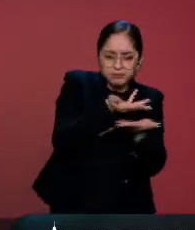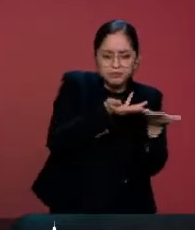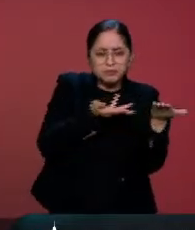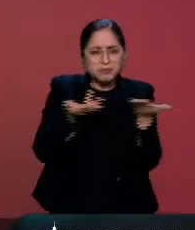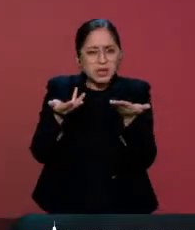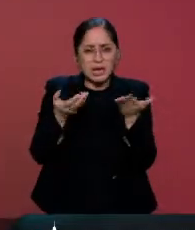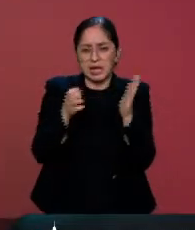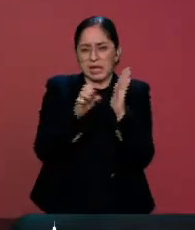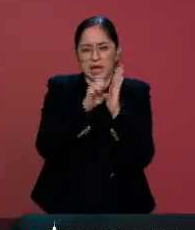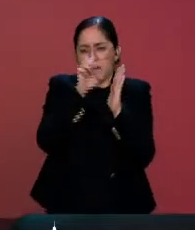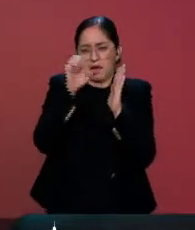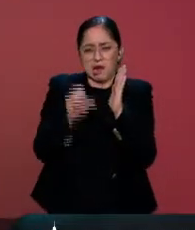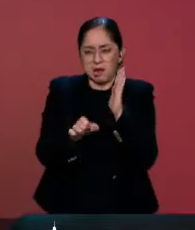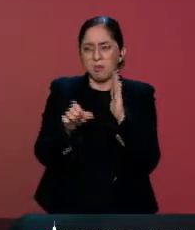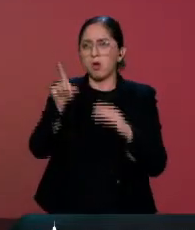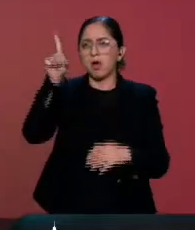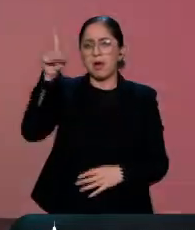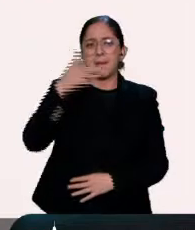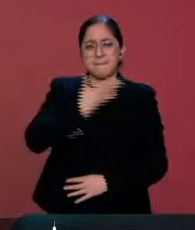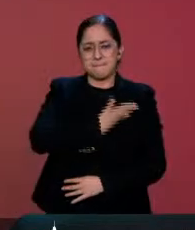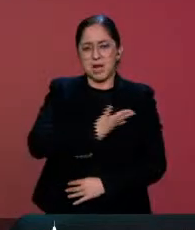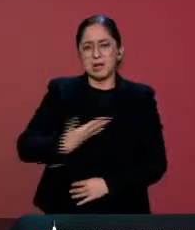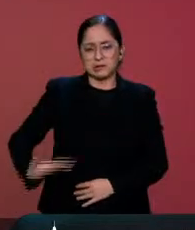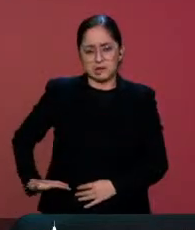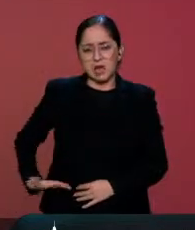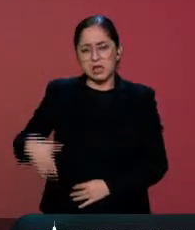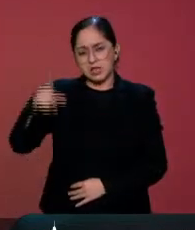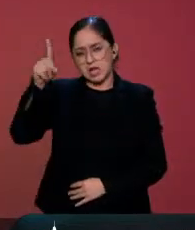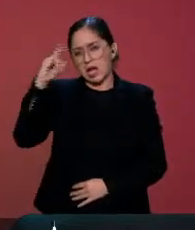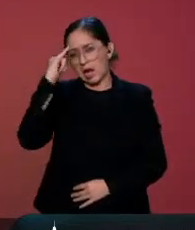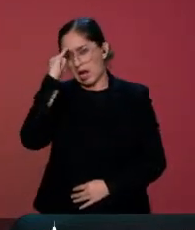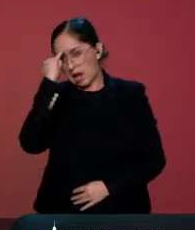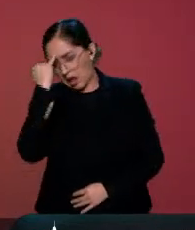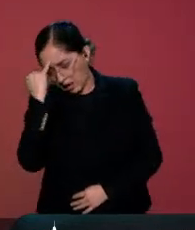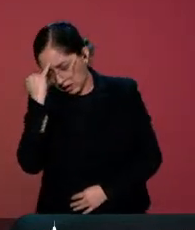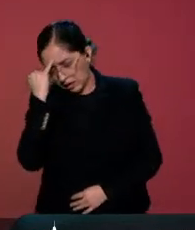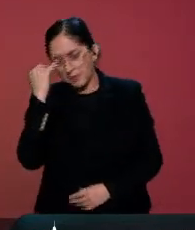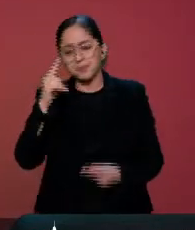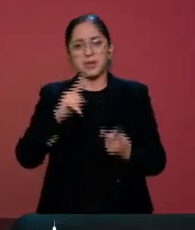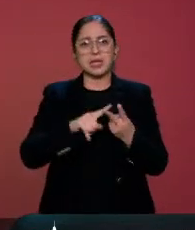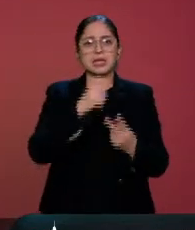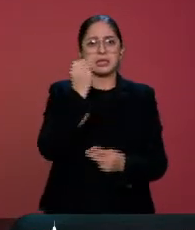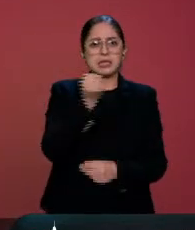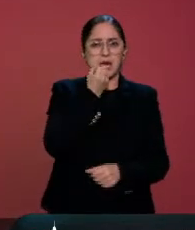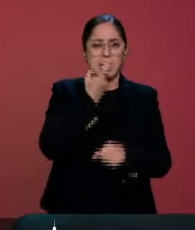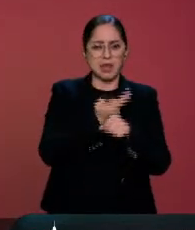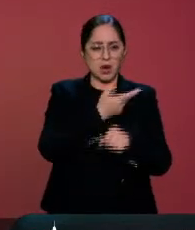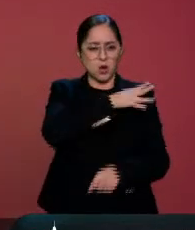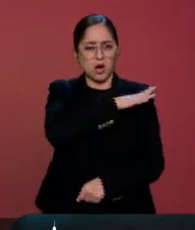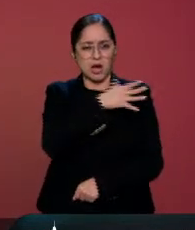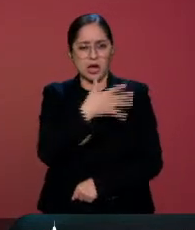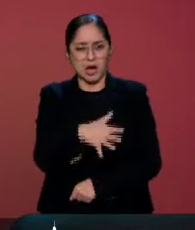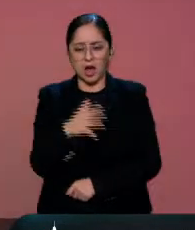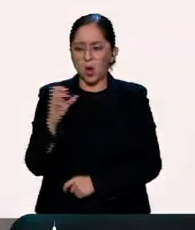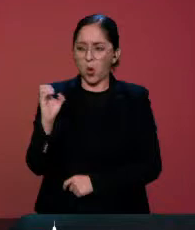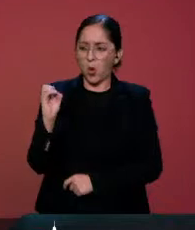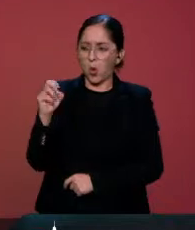de la India, Modi, que el secretario general de la ONU, Guterres,